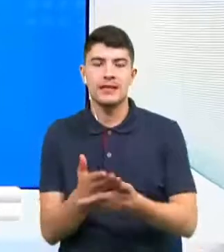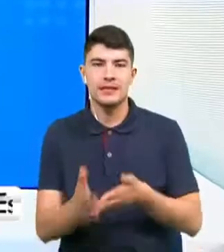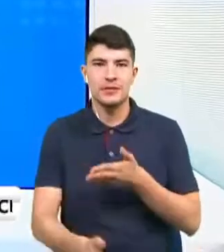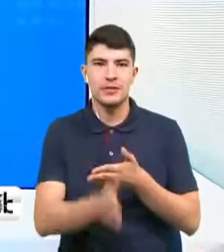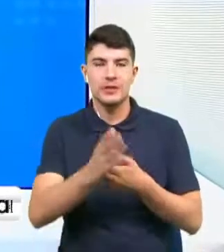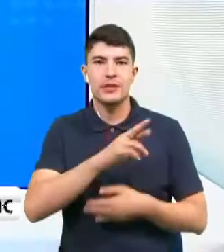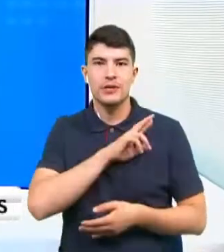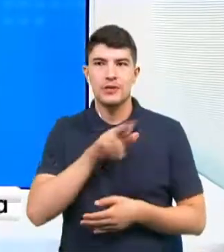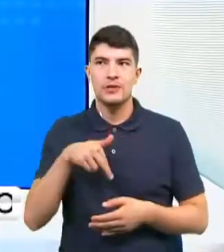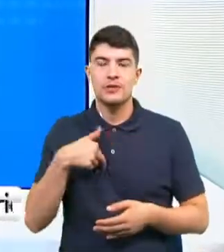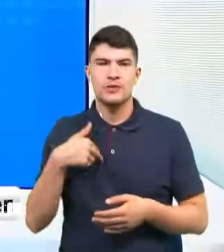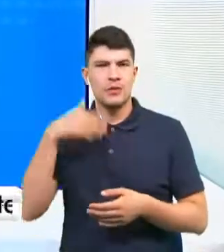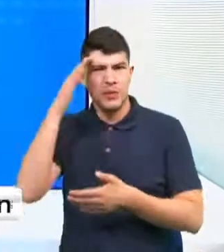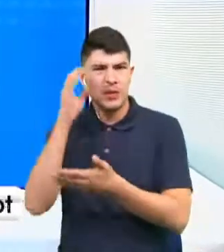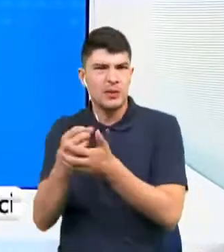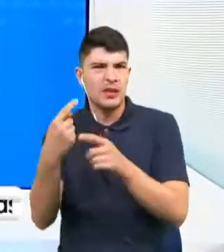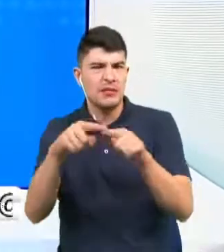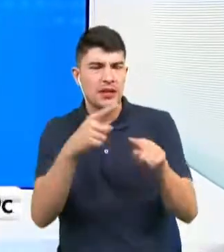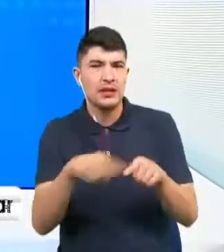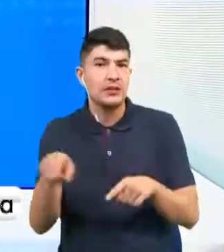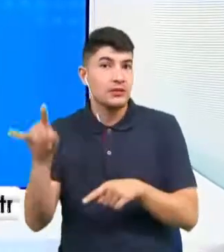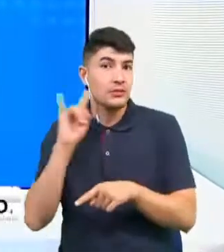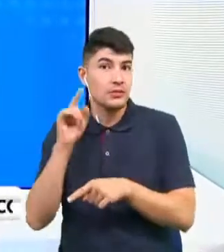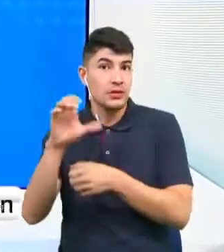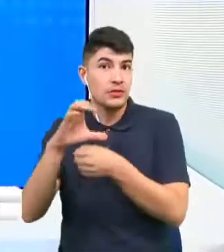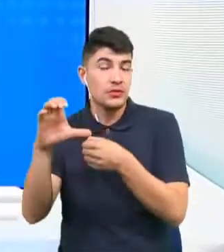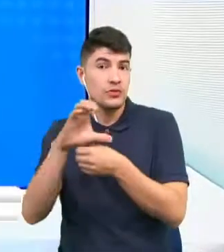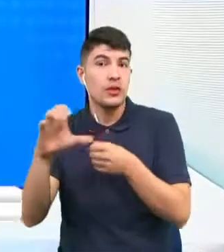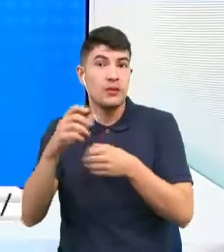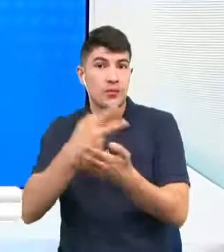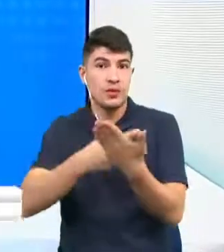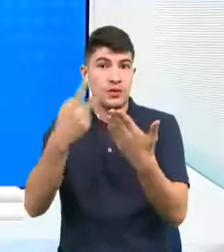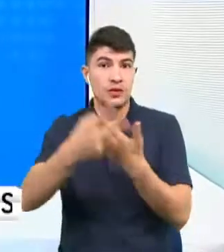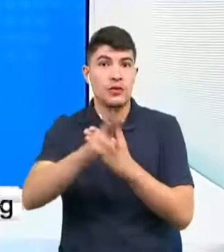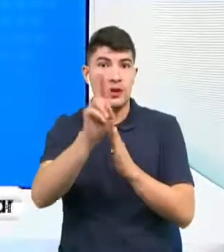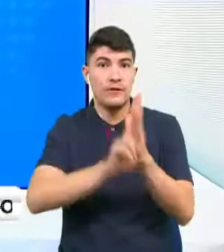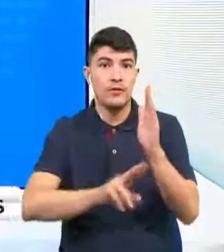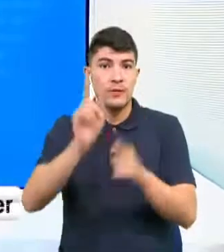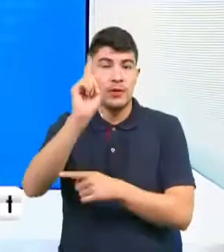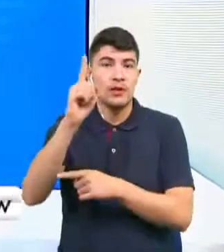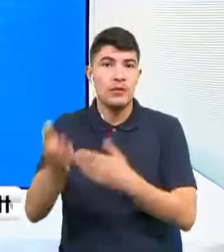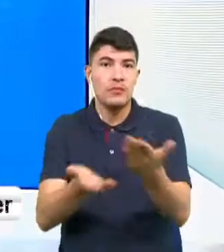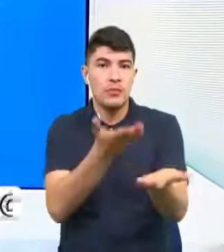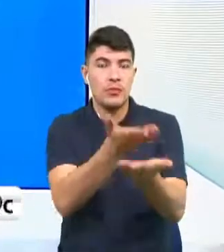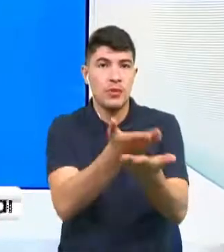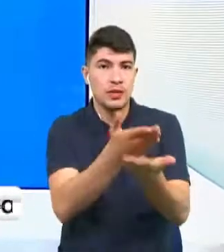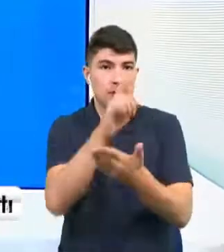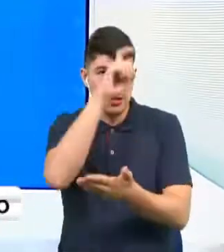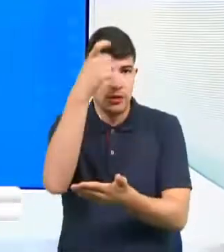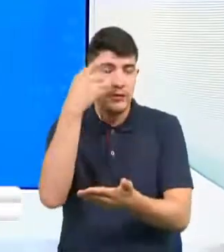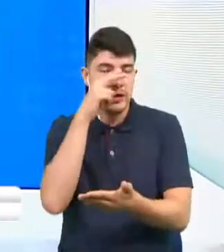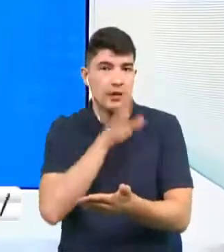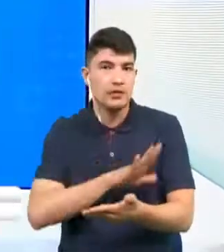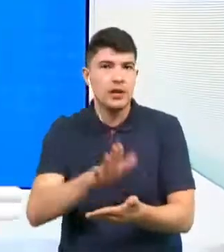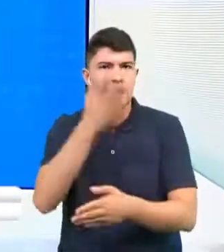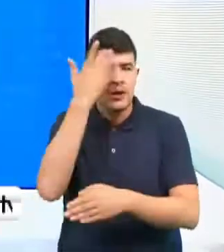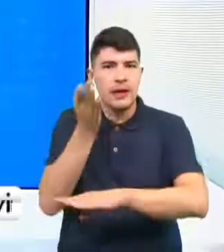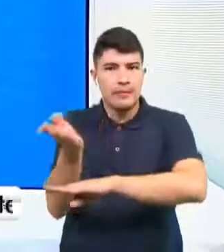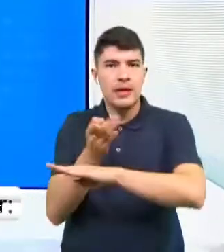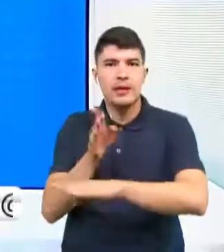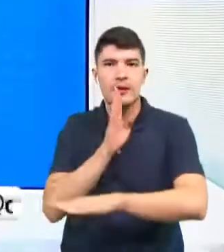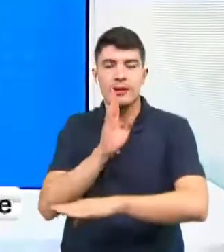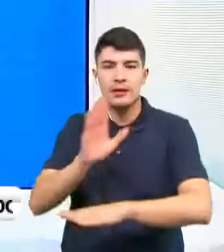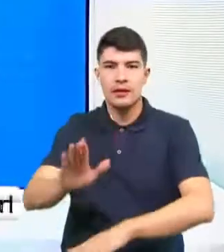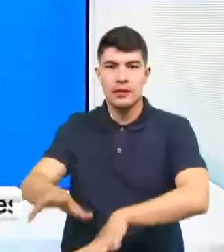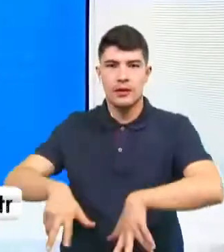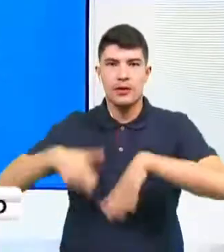Opiniones diversas se escuchan en Cúcuta sobre el proyecto de reforma política que presentará el Gobierno Nacional a consideración del Congreso de la República. Los detalles